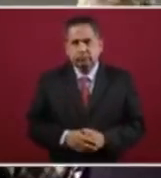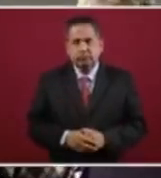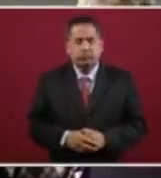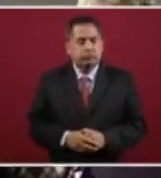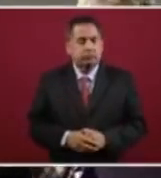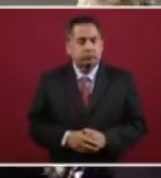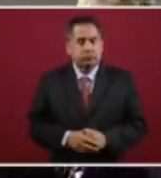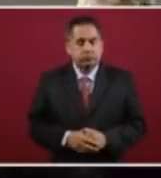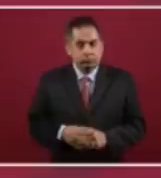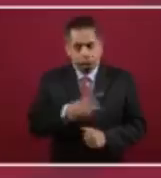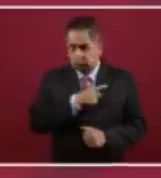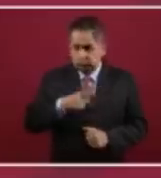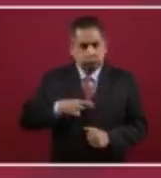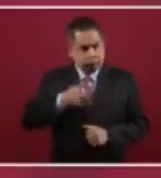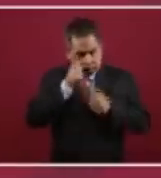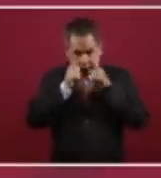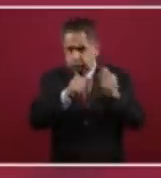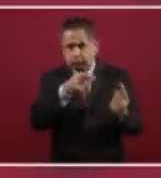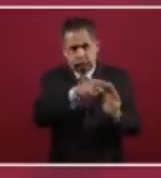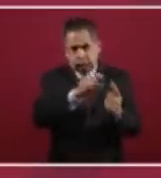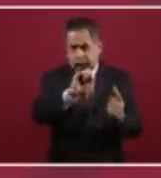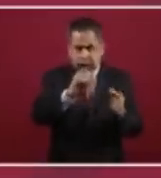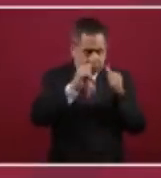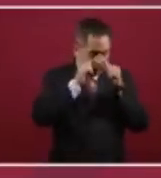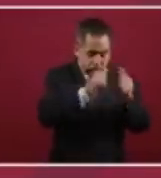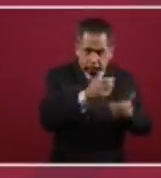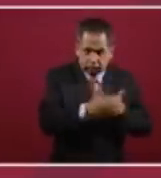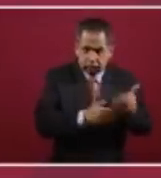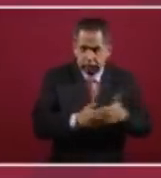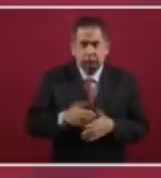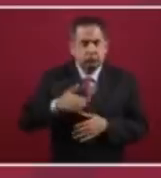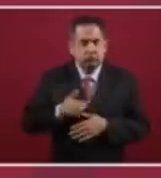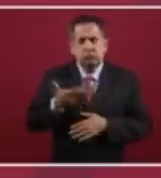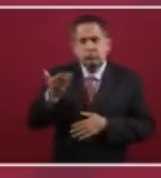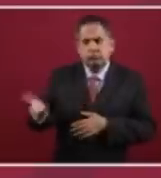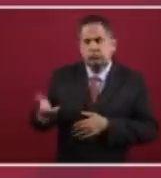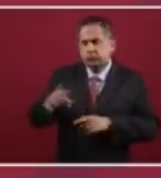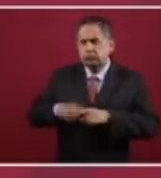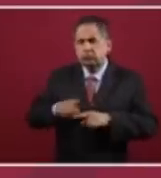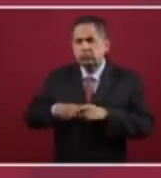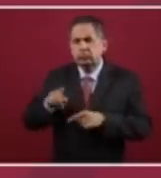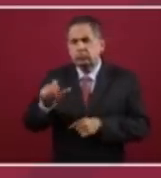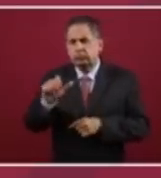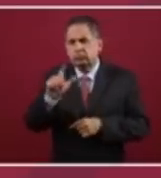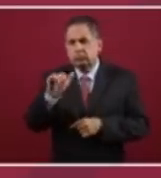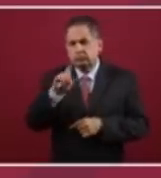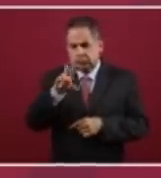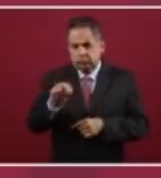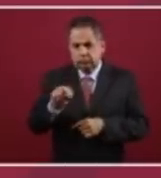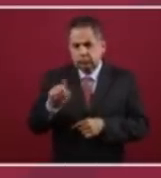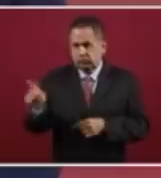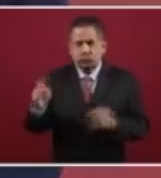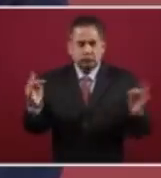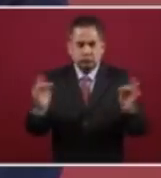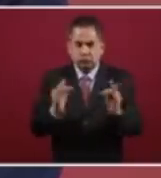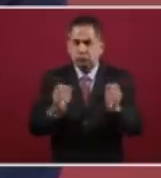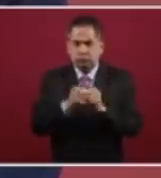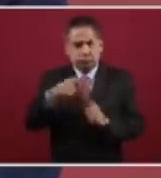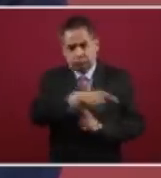ser escuchado y que yo le voy a pedir a Alejandro Encinas que lo reciba